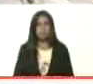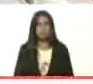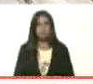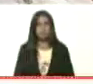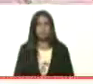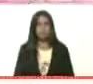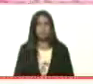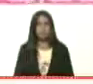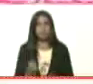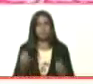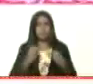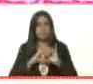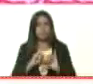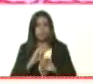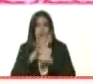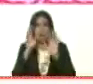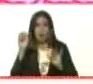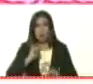Claro que sí.